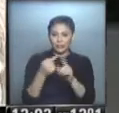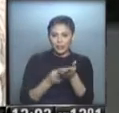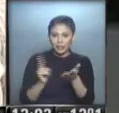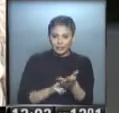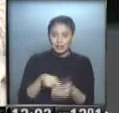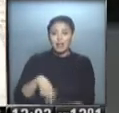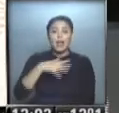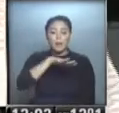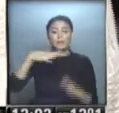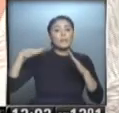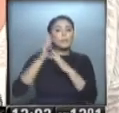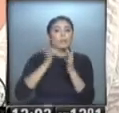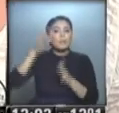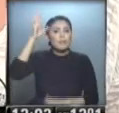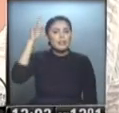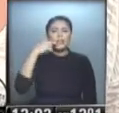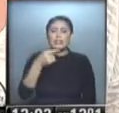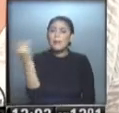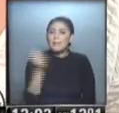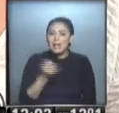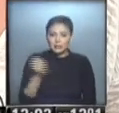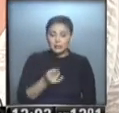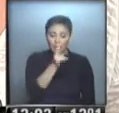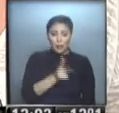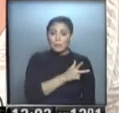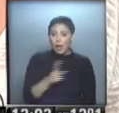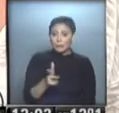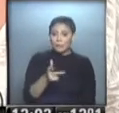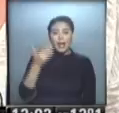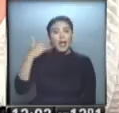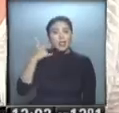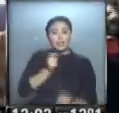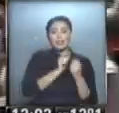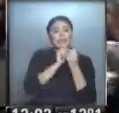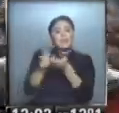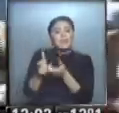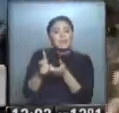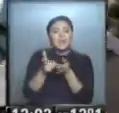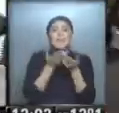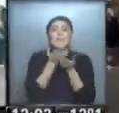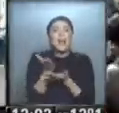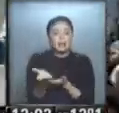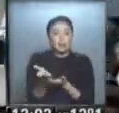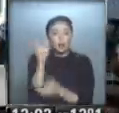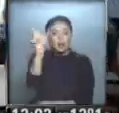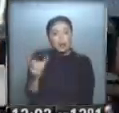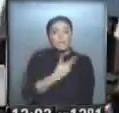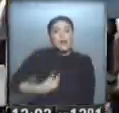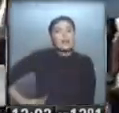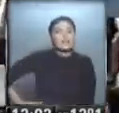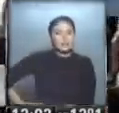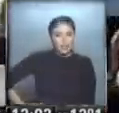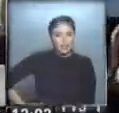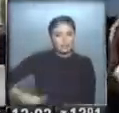el vaticano desmintió categóricamente que el papá francisco haya enviado un pedido al presidente